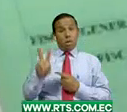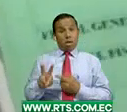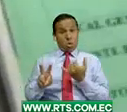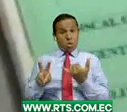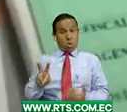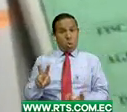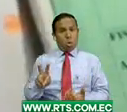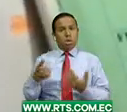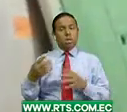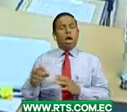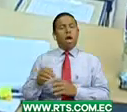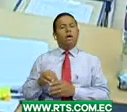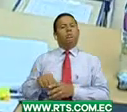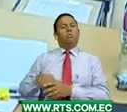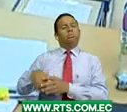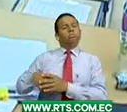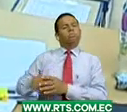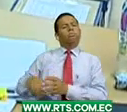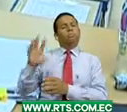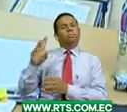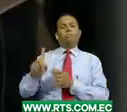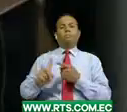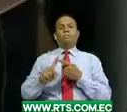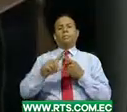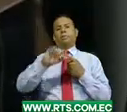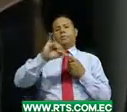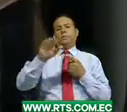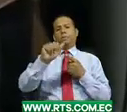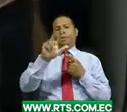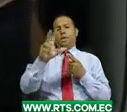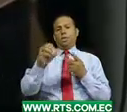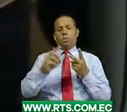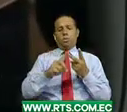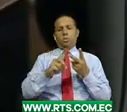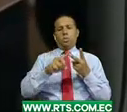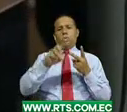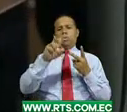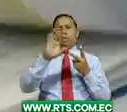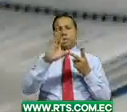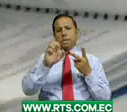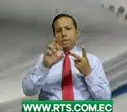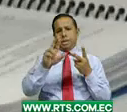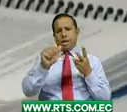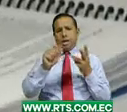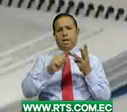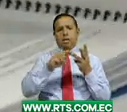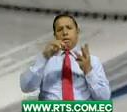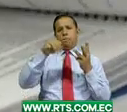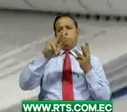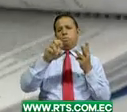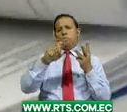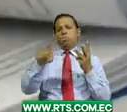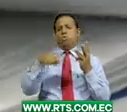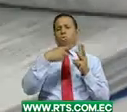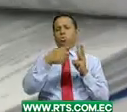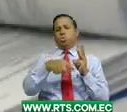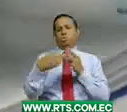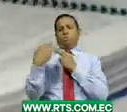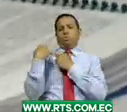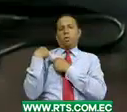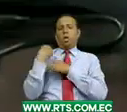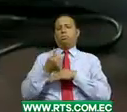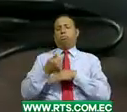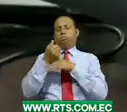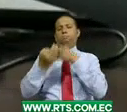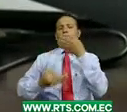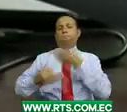los jueces David Hacho, Dilsa Muñoz y Wilman Terán para que resuelvan la recusación. Todos pendientes este día